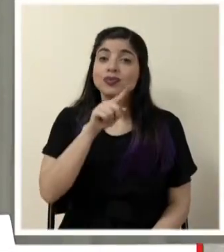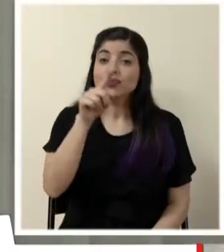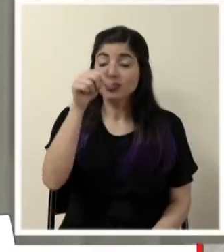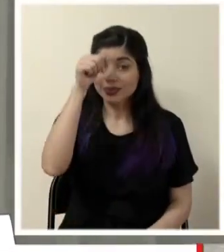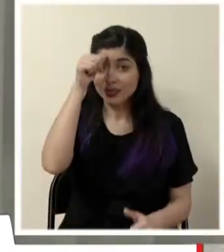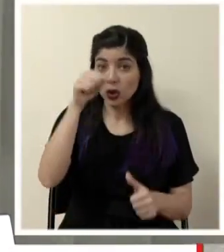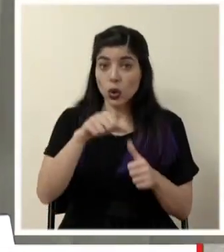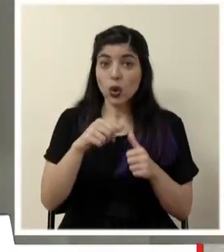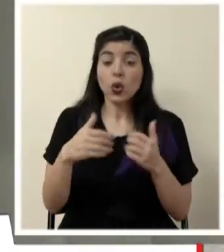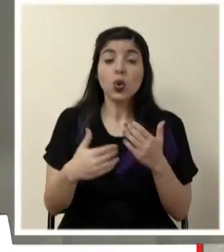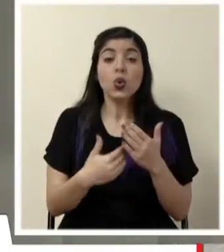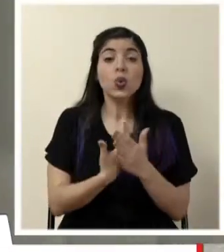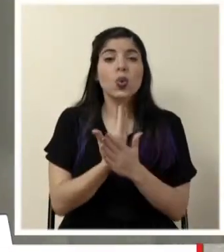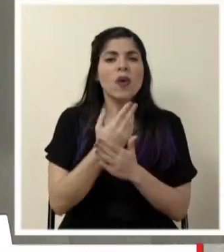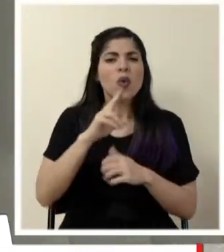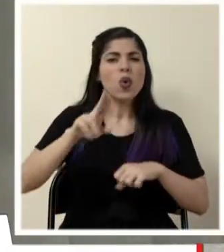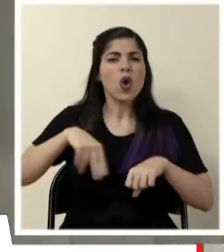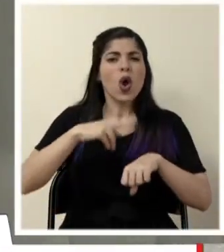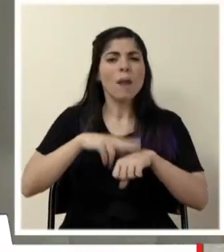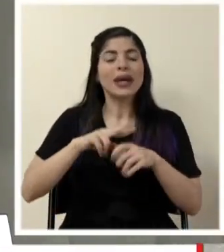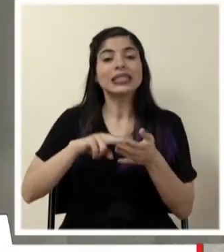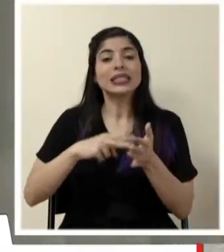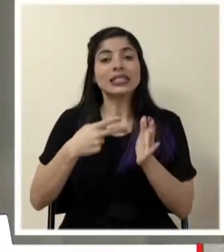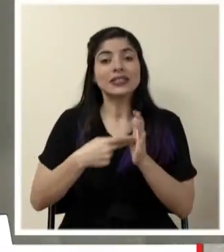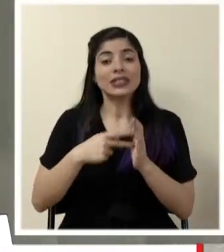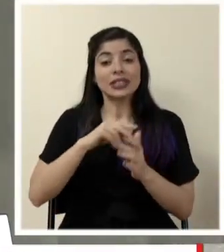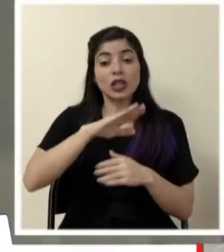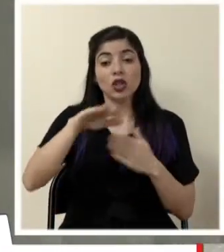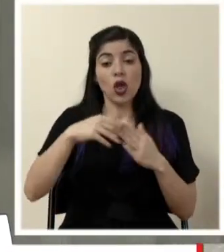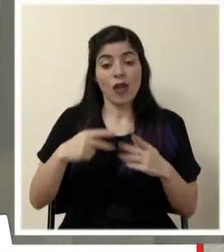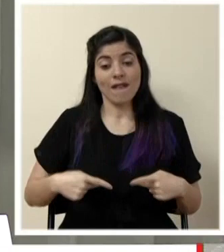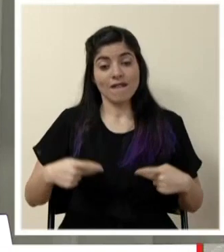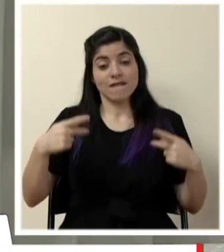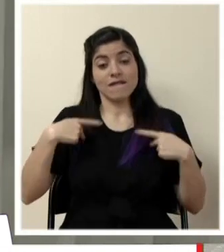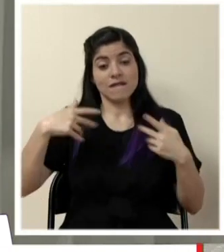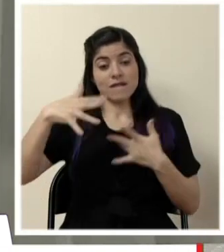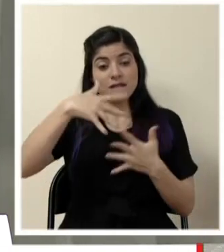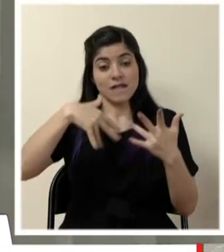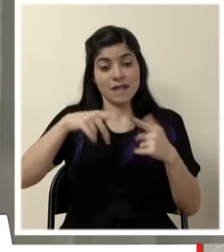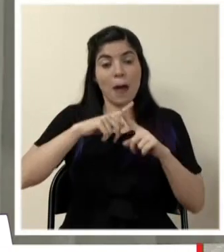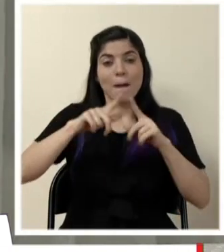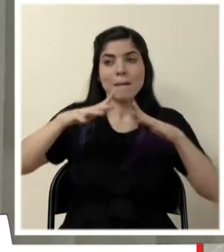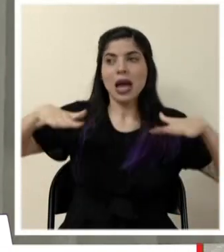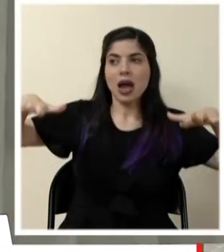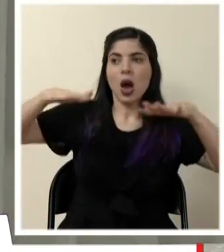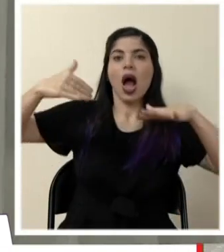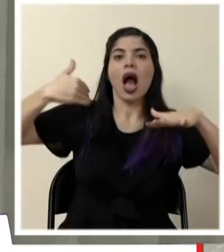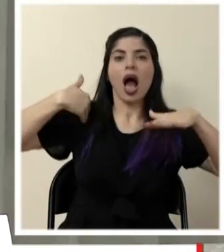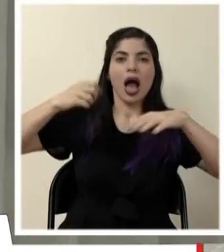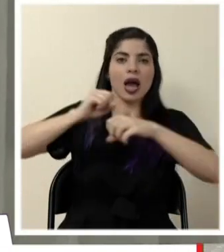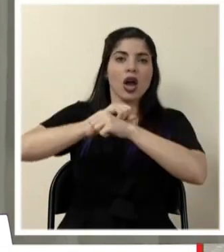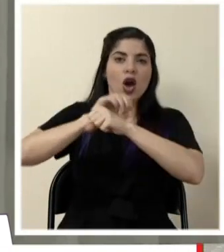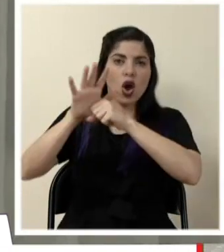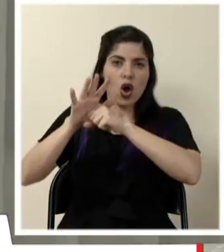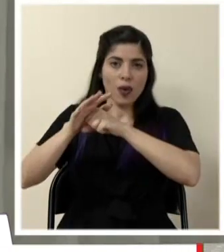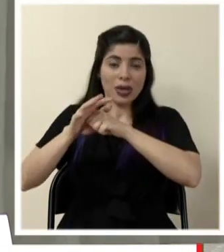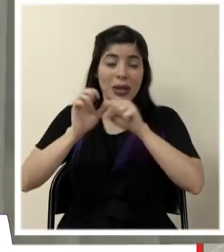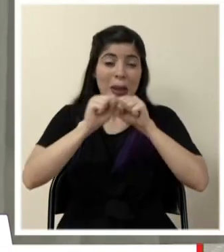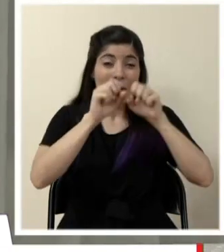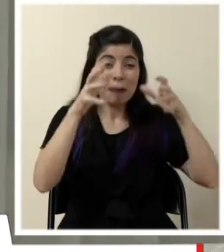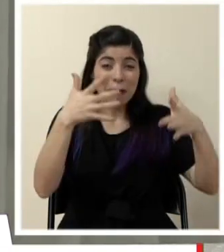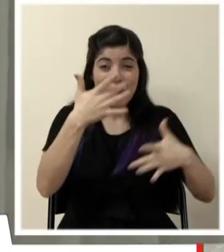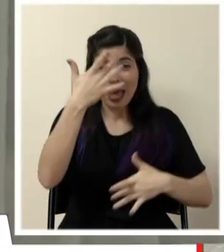Recordemos que la nueva normalidad significa vivir en una sociedad bajo COVID-19 independientemente que tengamos diferentes olas. Las pandemias se